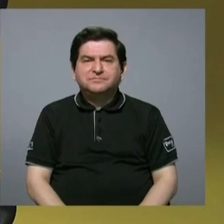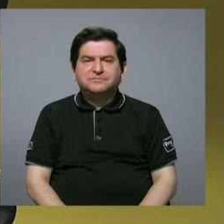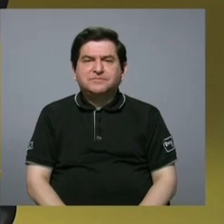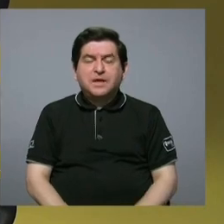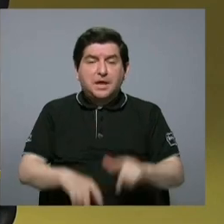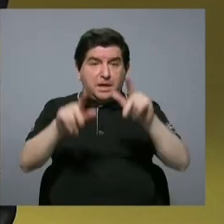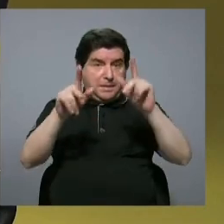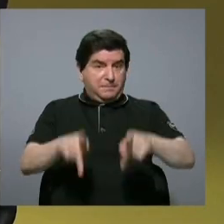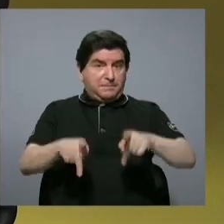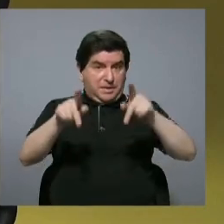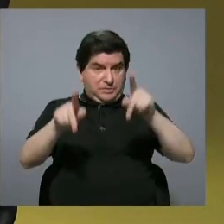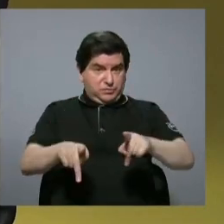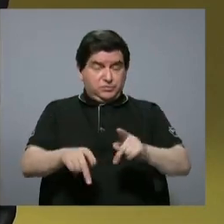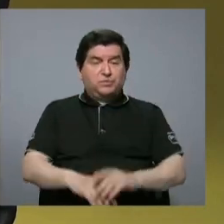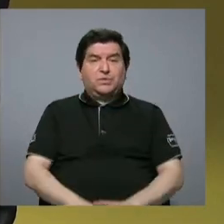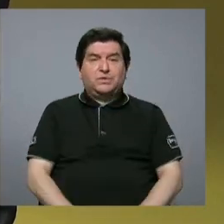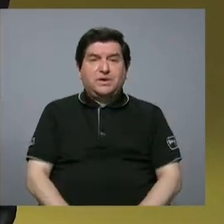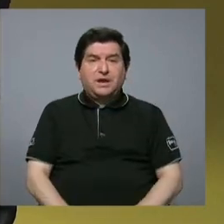no están